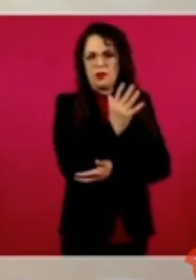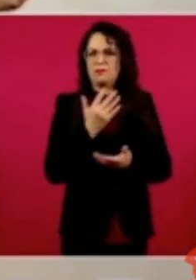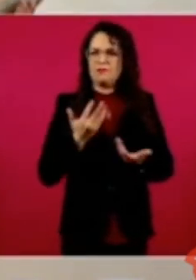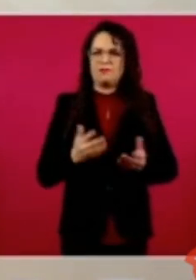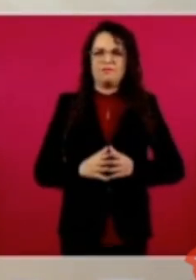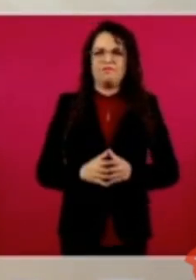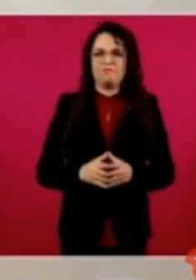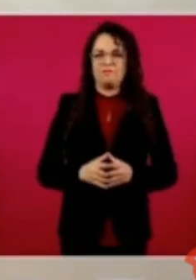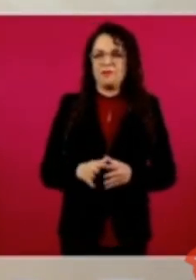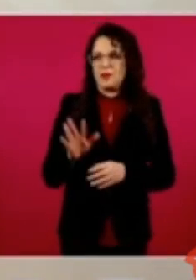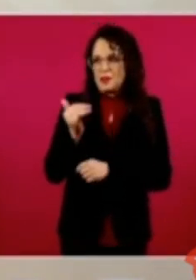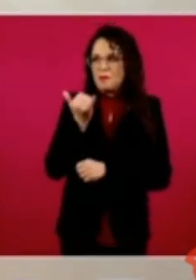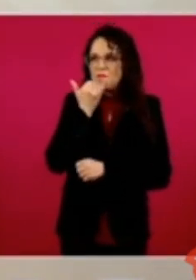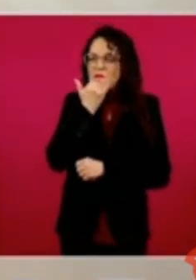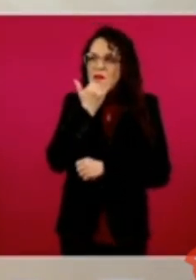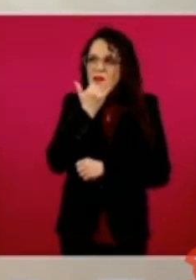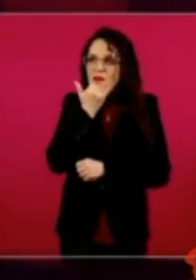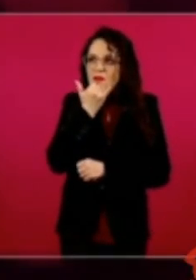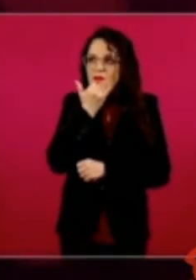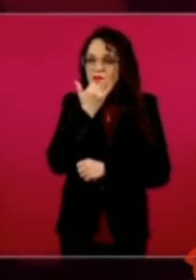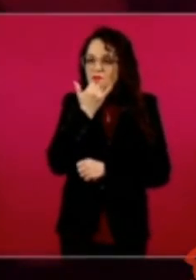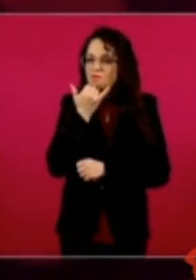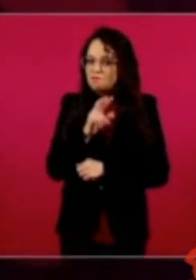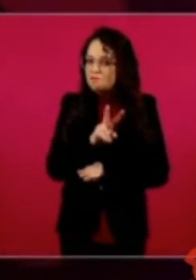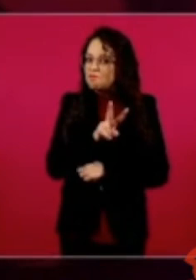Pues de ellos.